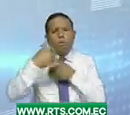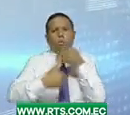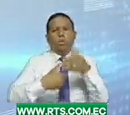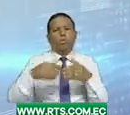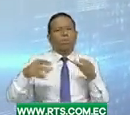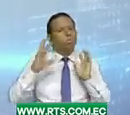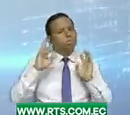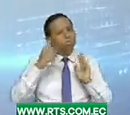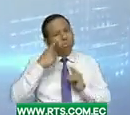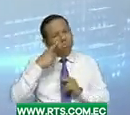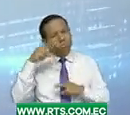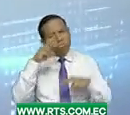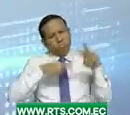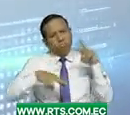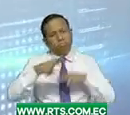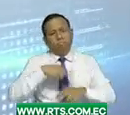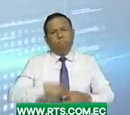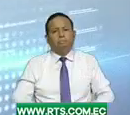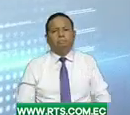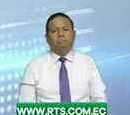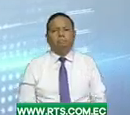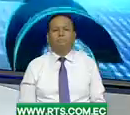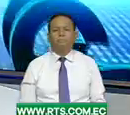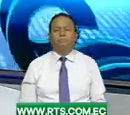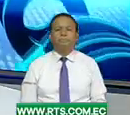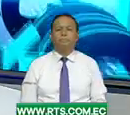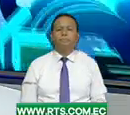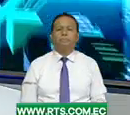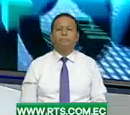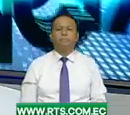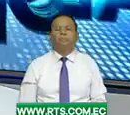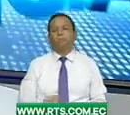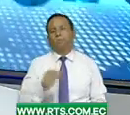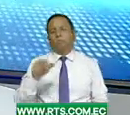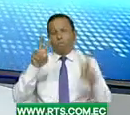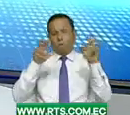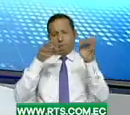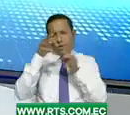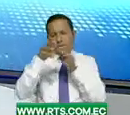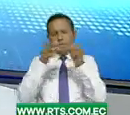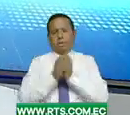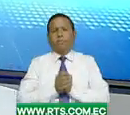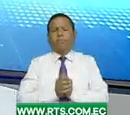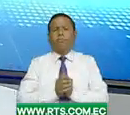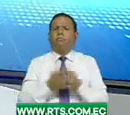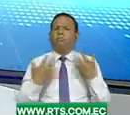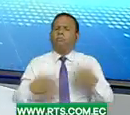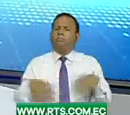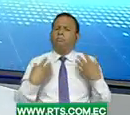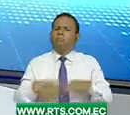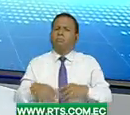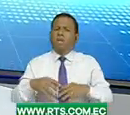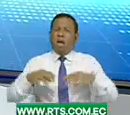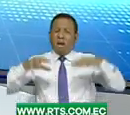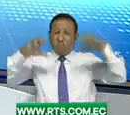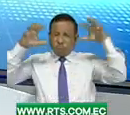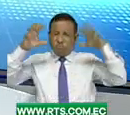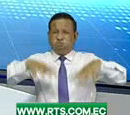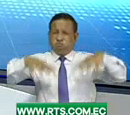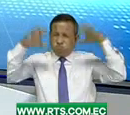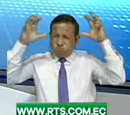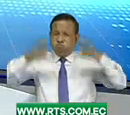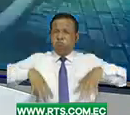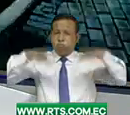informó Edwin Fernández. En otro tema, una fuerte granizada acompañada con lluvia y también